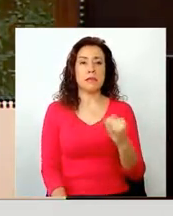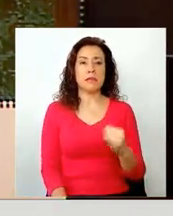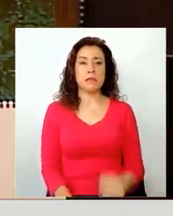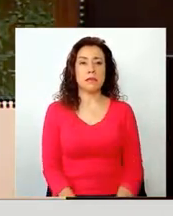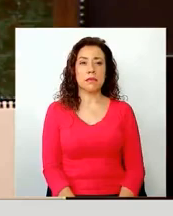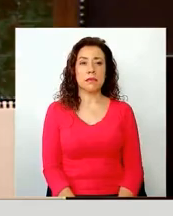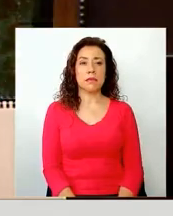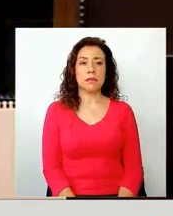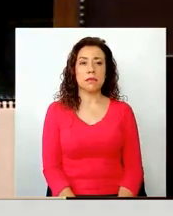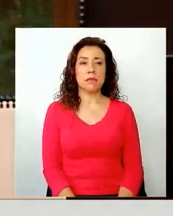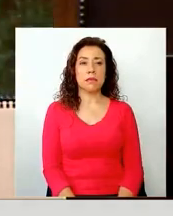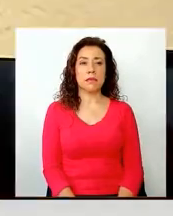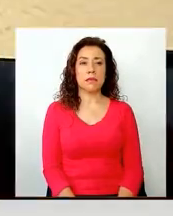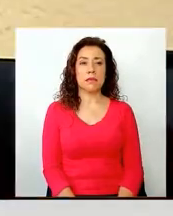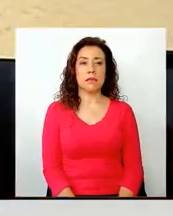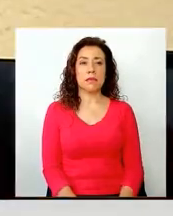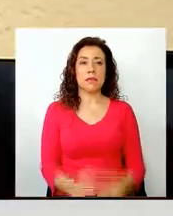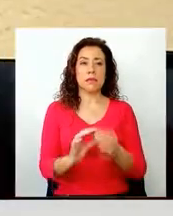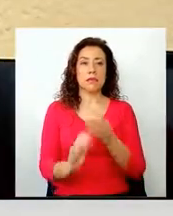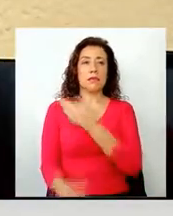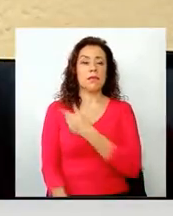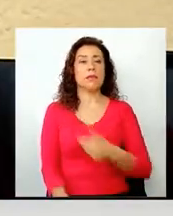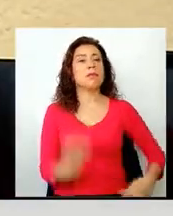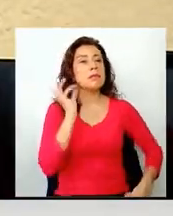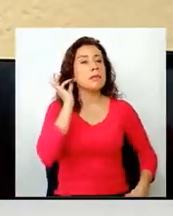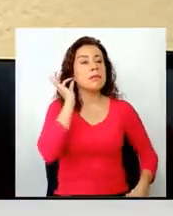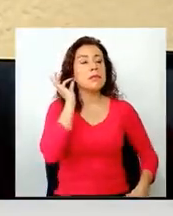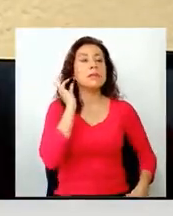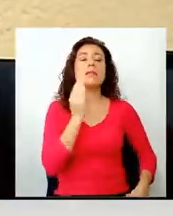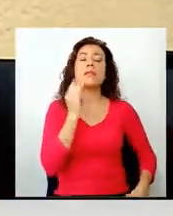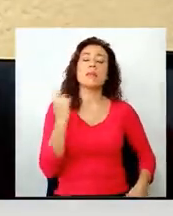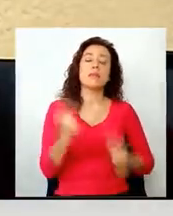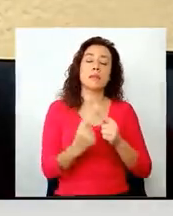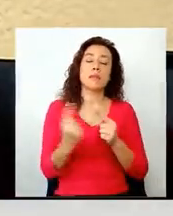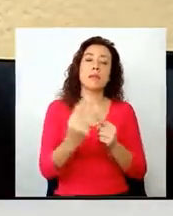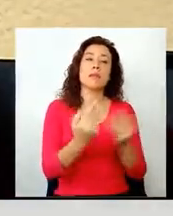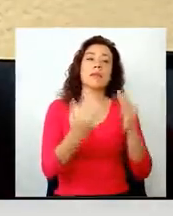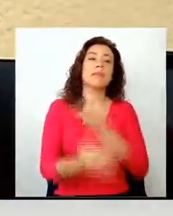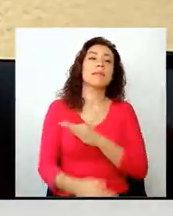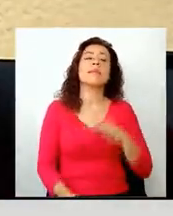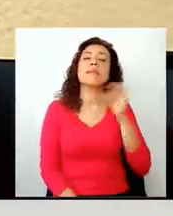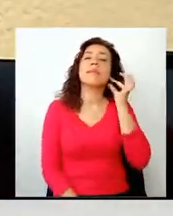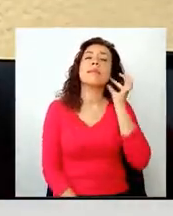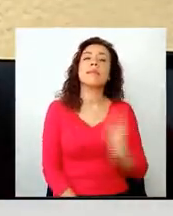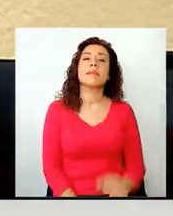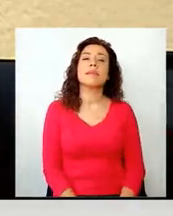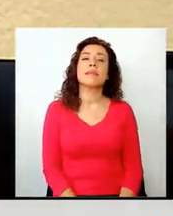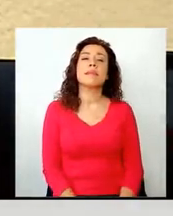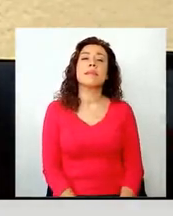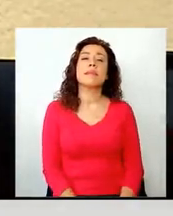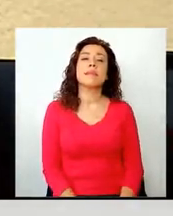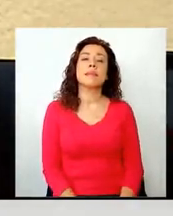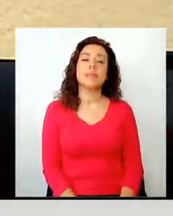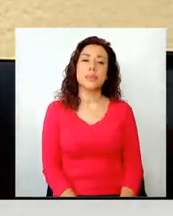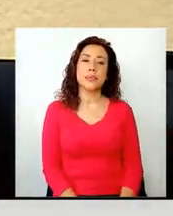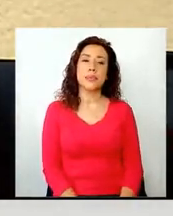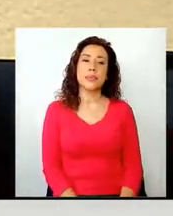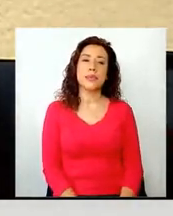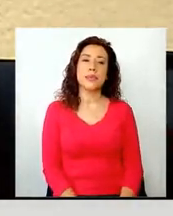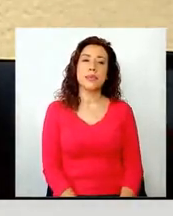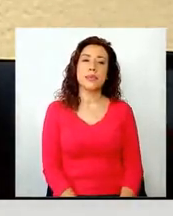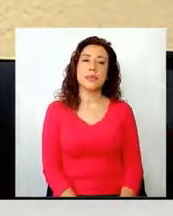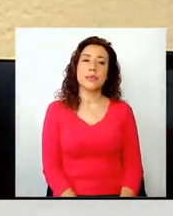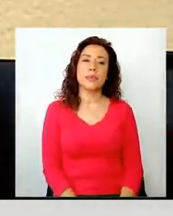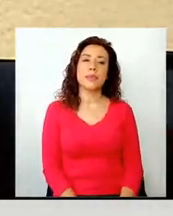Gracias presidenta y por su intermedio saludar a la ministra y me voy a tomar un poco de las palabras